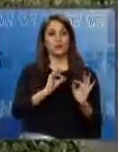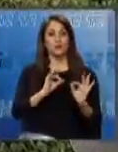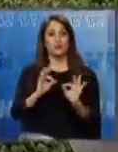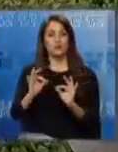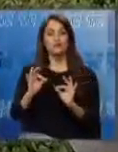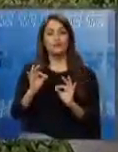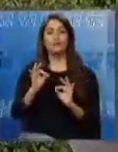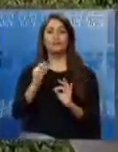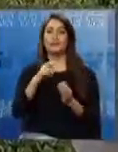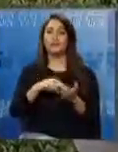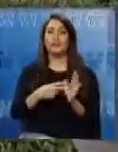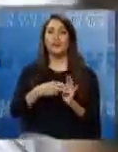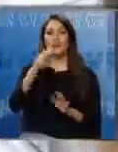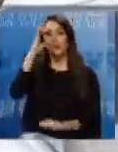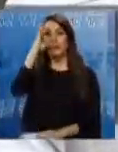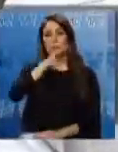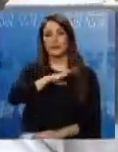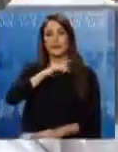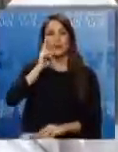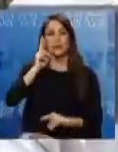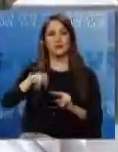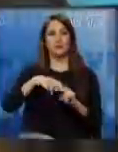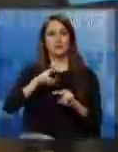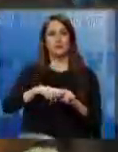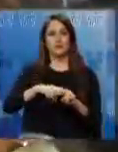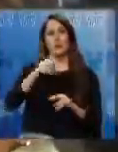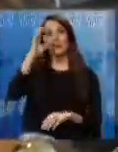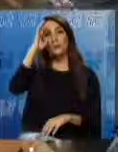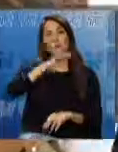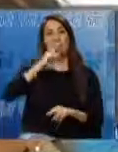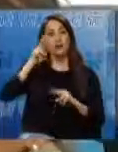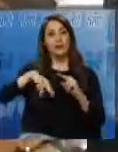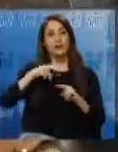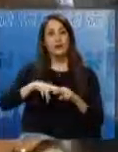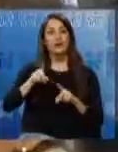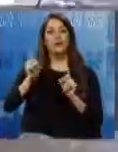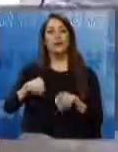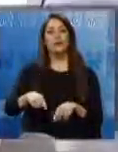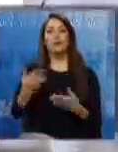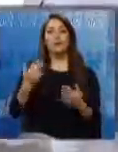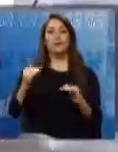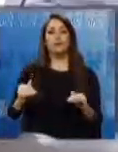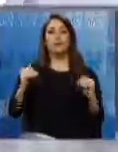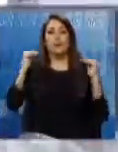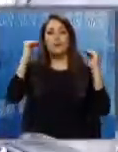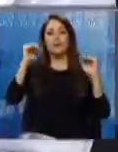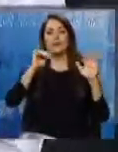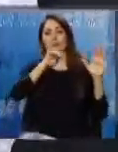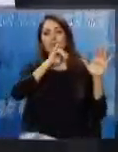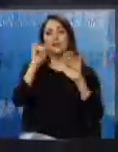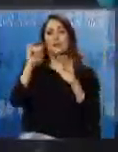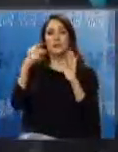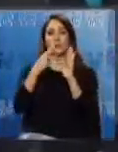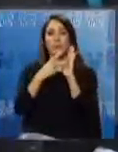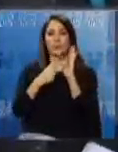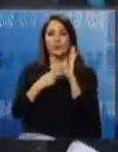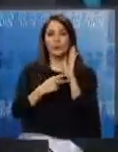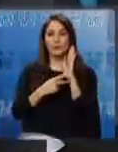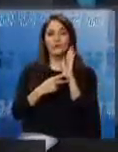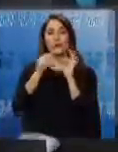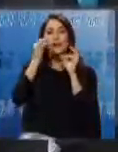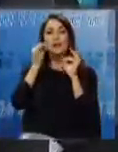poder ser parte de la Policía Nacional. El aspirante a Policía Nacional que haya obtenido una nota superior a los 600 puntos en el